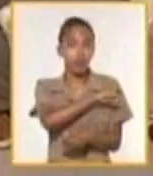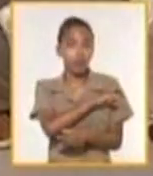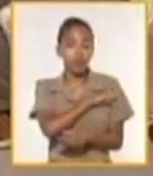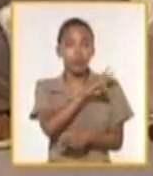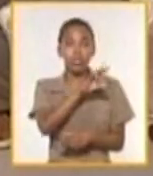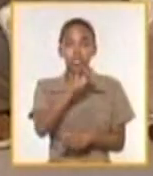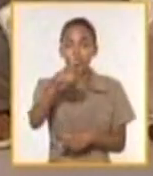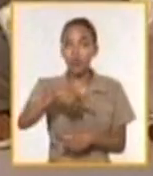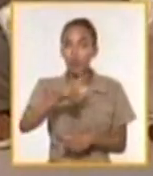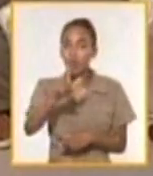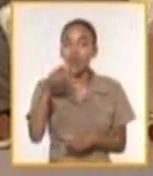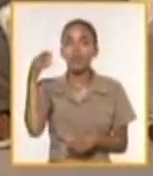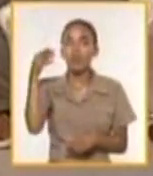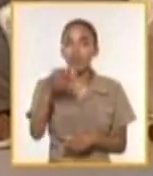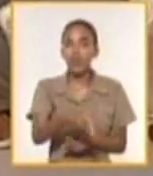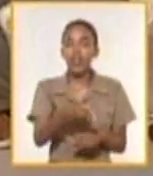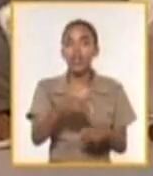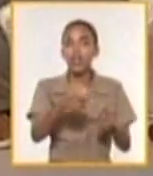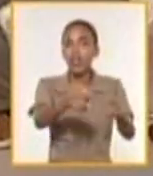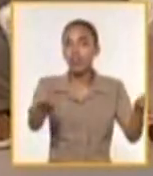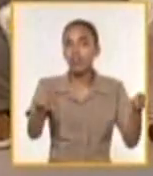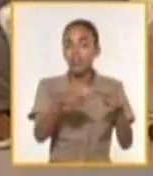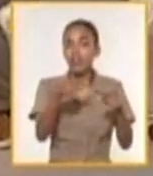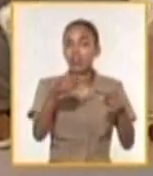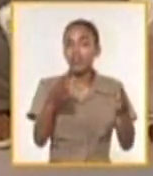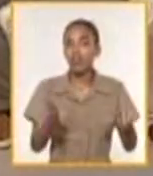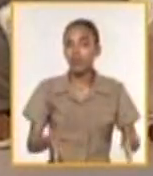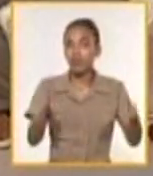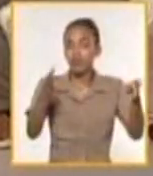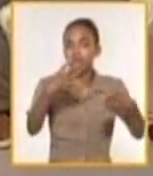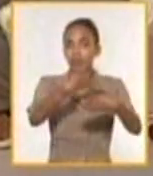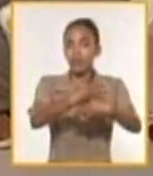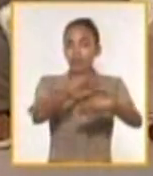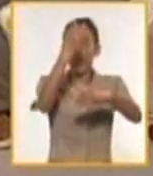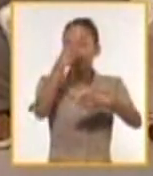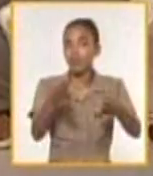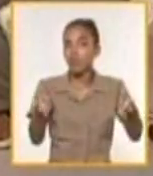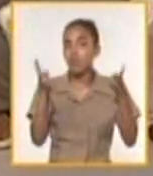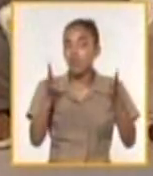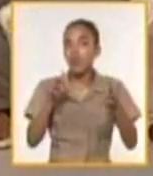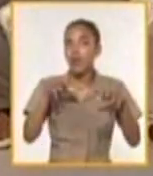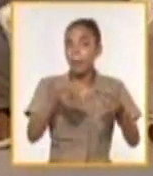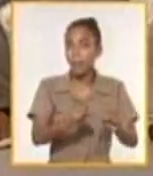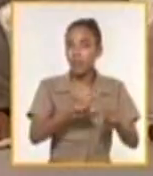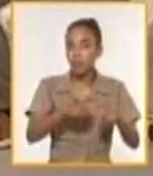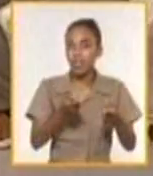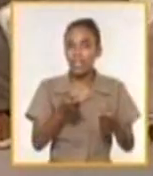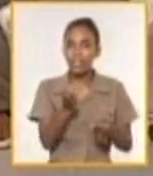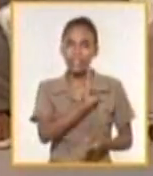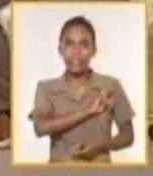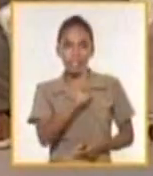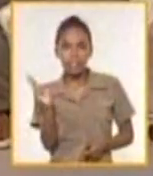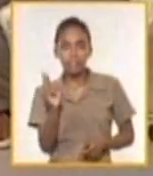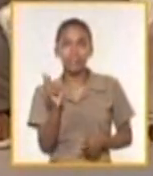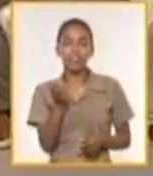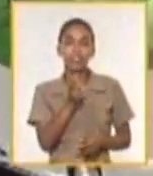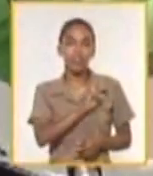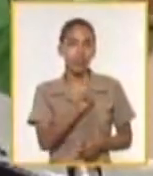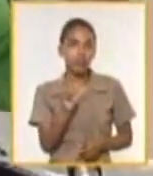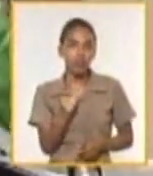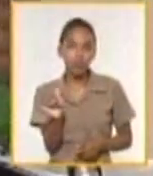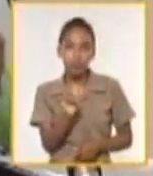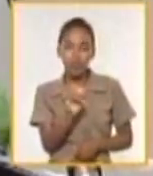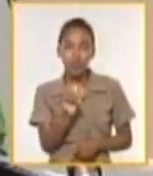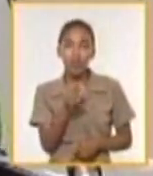presidio, que estuvo preso por sus ideas, por su condición de rebelde también, de revolucionario cabal, que